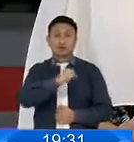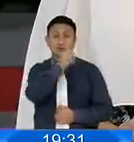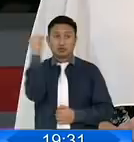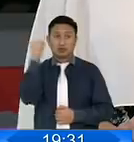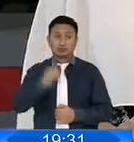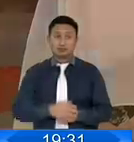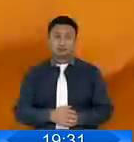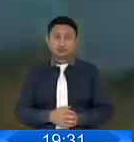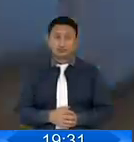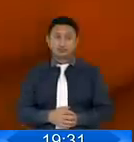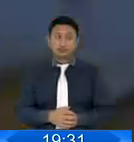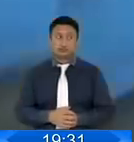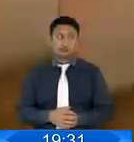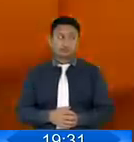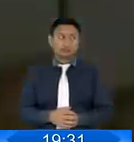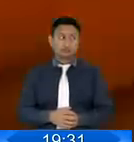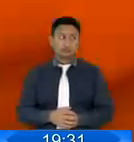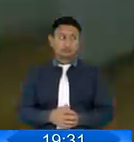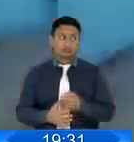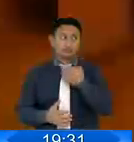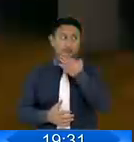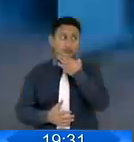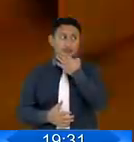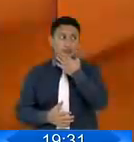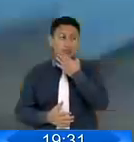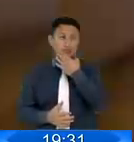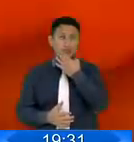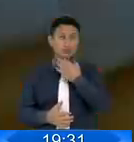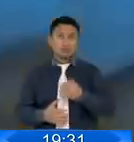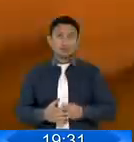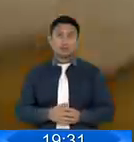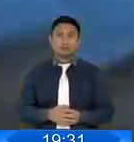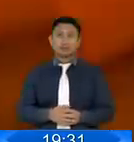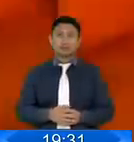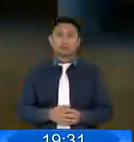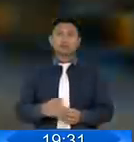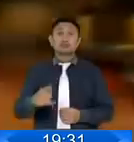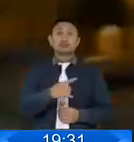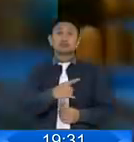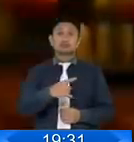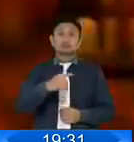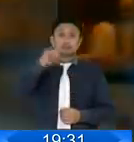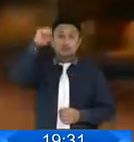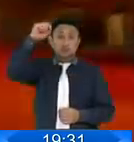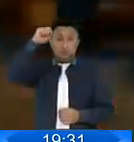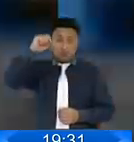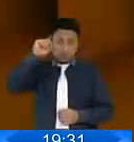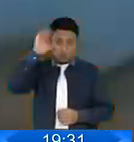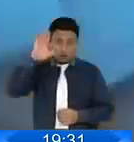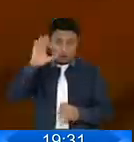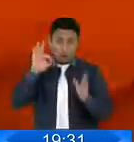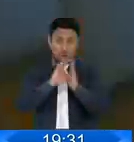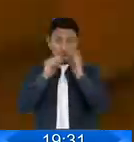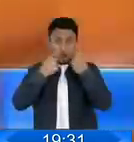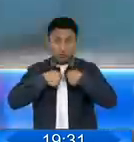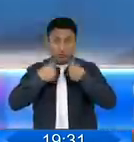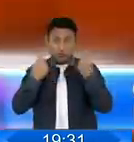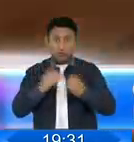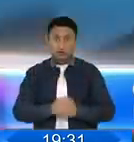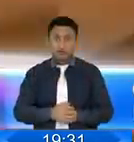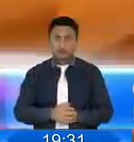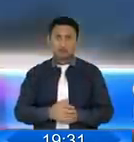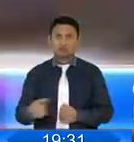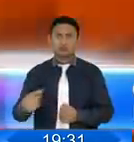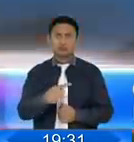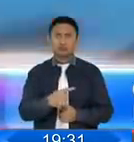Yo le doy mi palabra que no les llevo presa, señora, pero ayúdenme. El video se viralizó a través de redes sociales. Un intento de suicidio